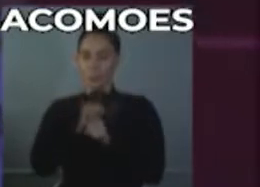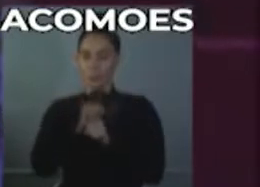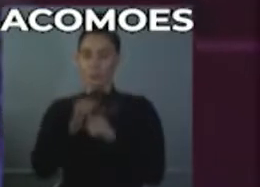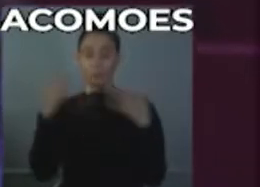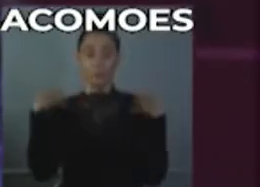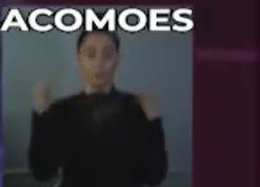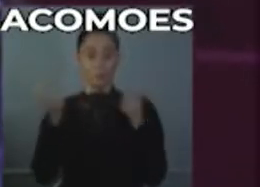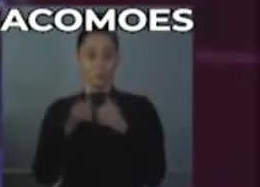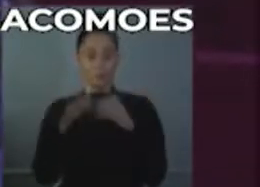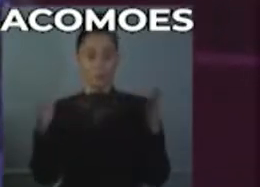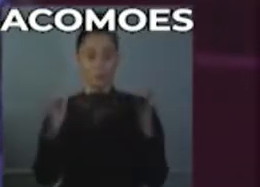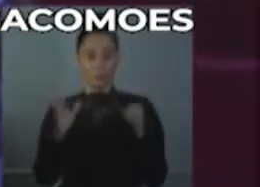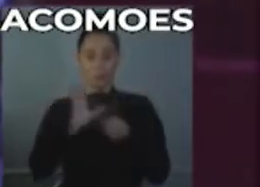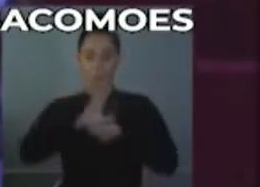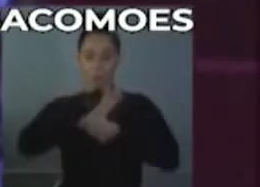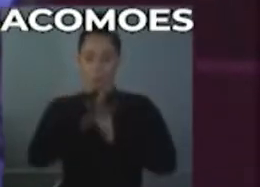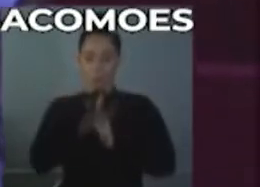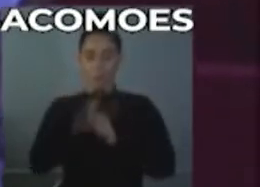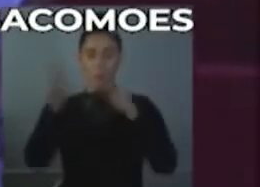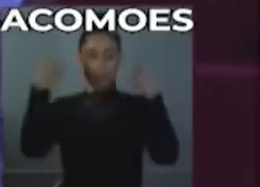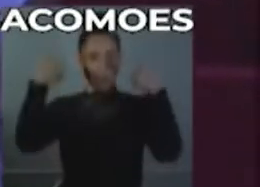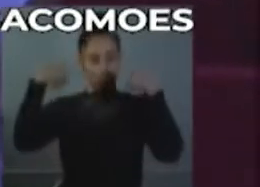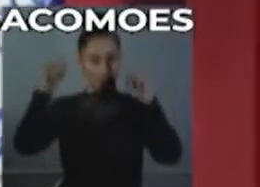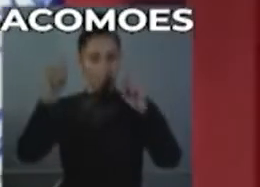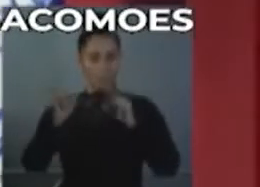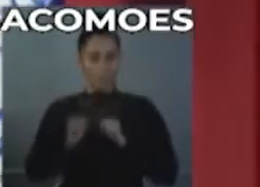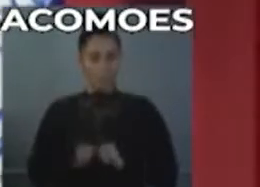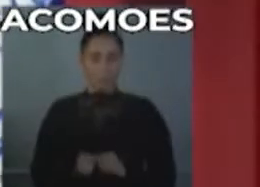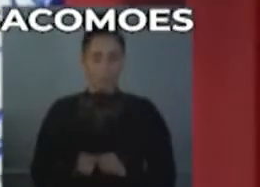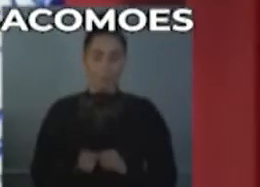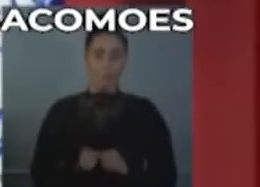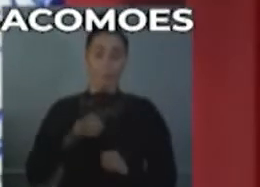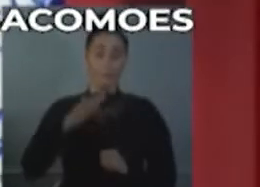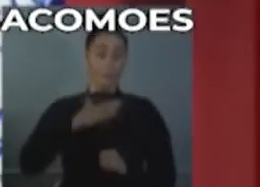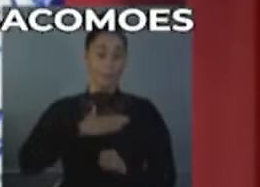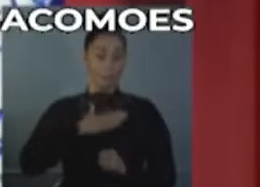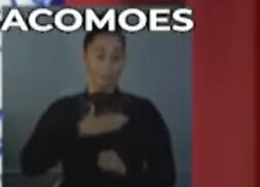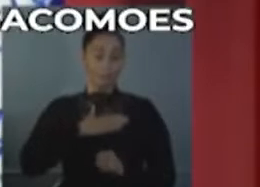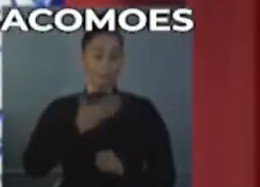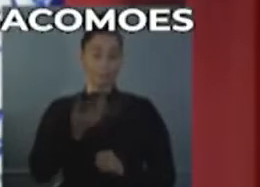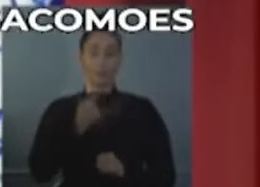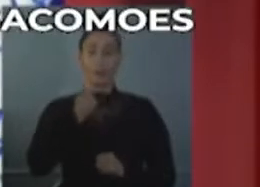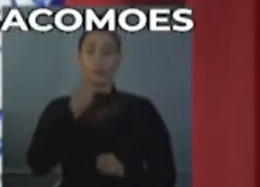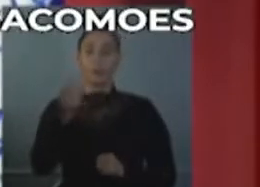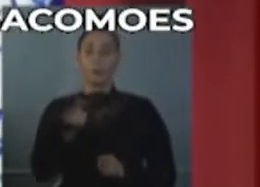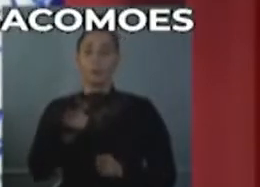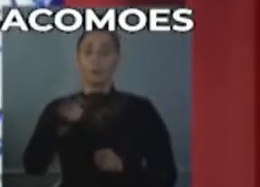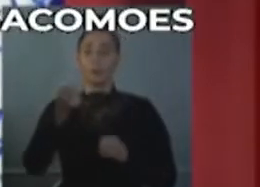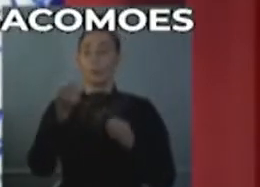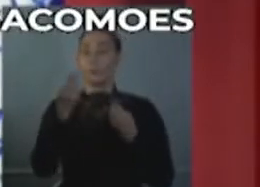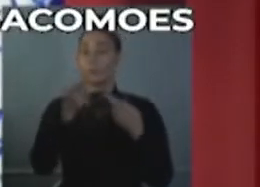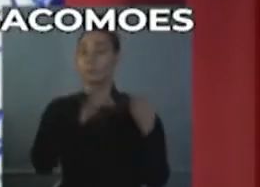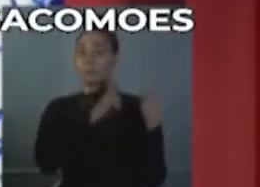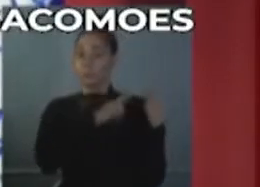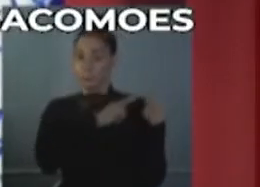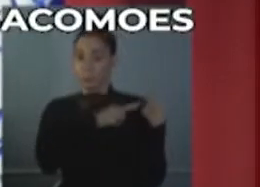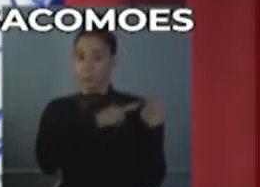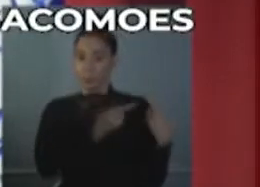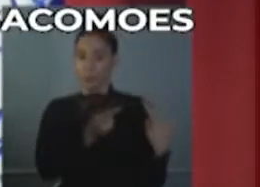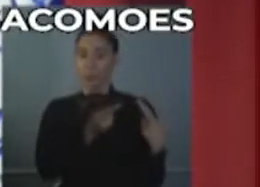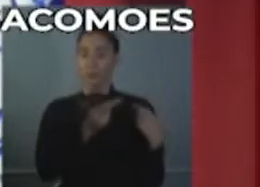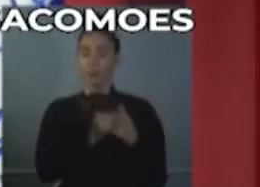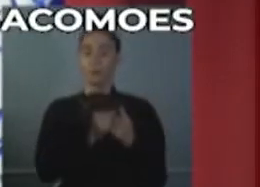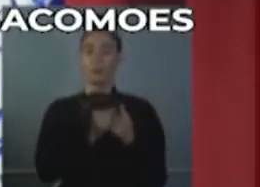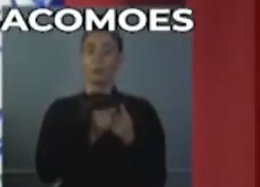lo hemos hecho con generosidad y entrega, con un alto sentido de responsabilidad y